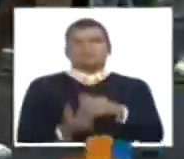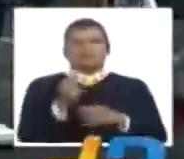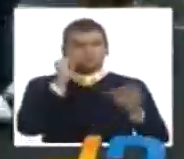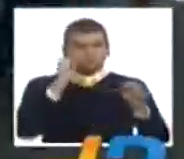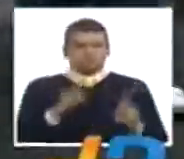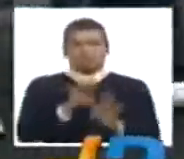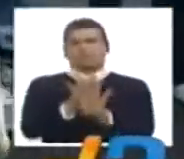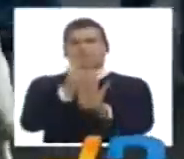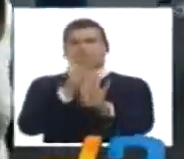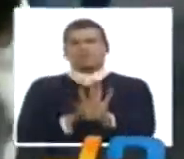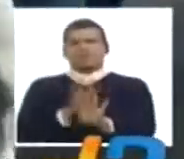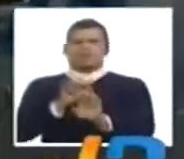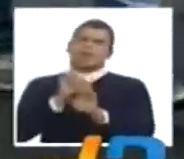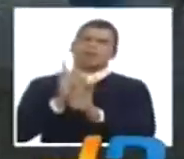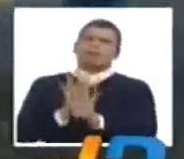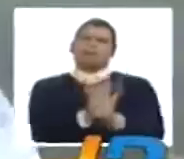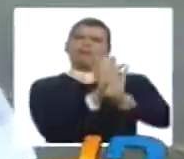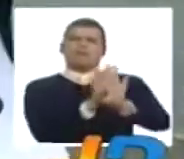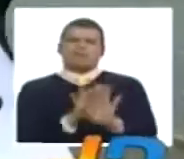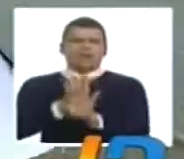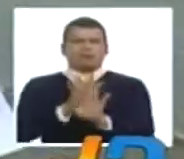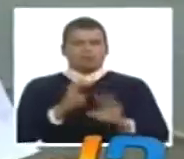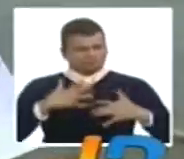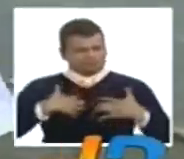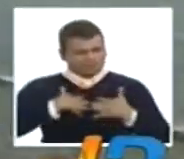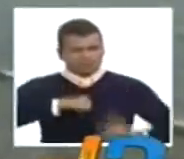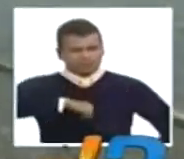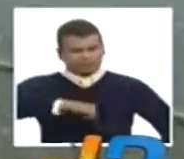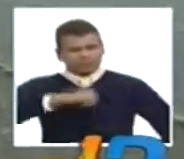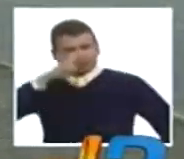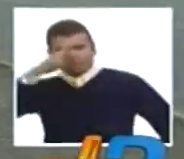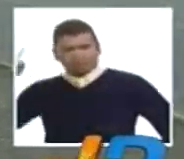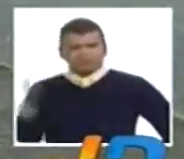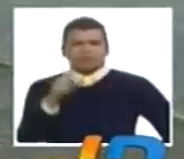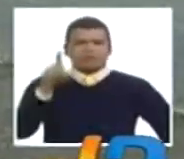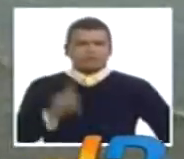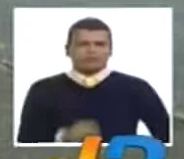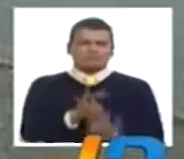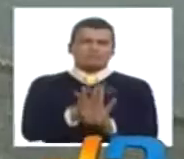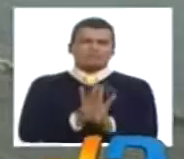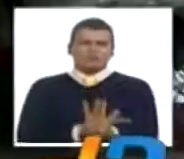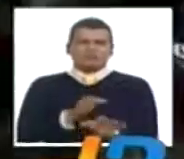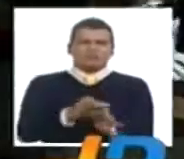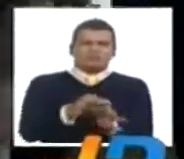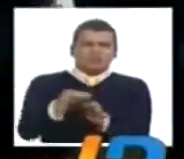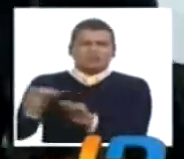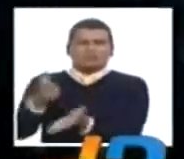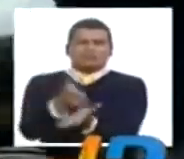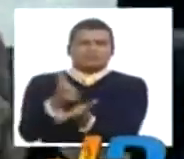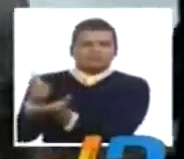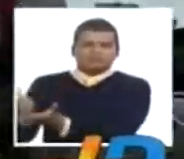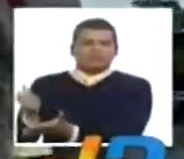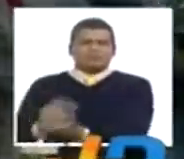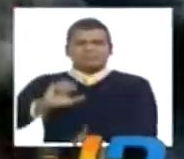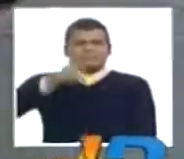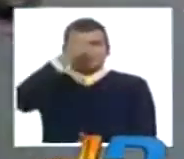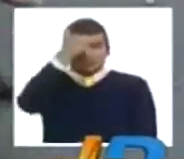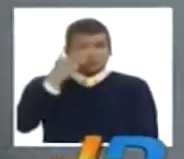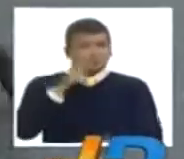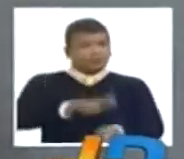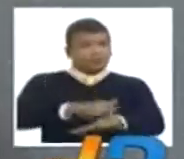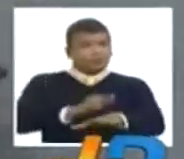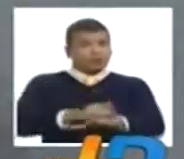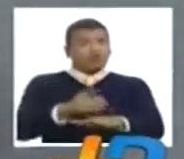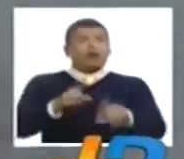a marchar para exigir el respeto de los derechos de los animales. La movilización que se realizó en las principales ciudades del país tenía como objetivo exigir la penalización